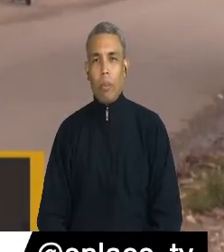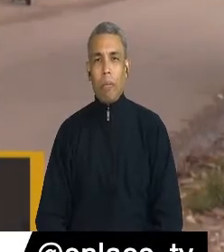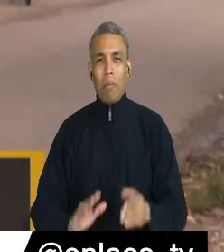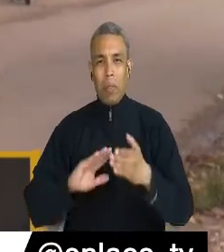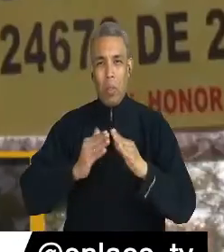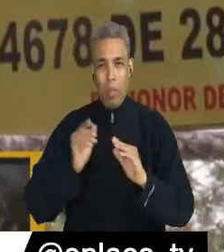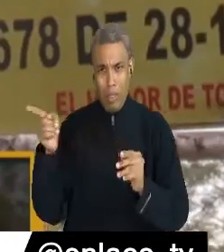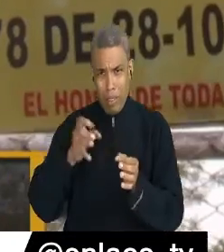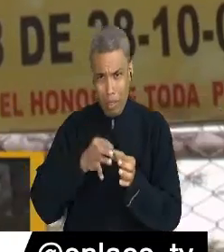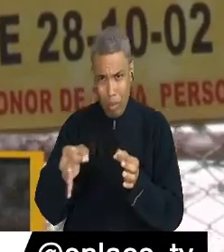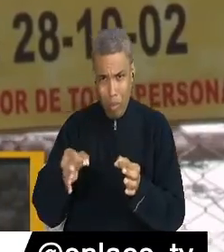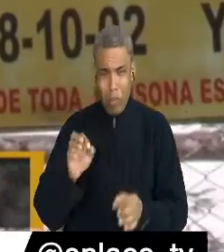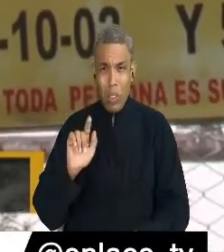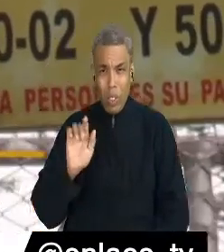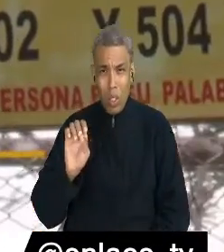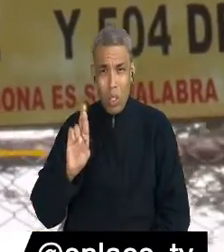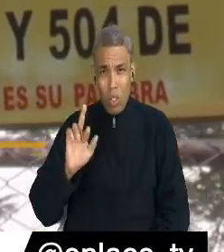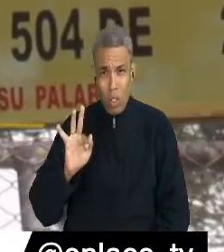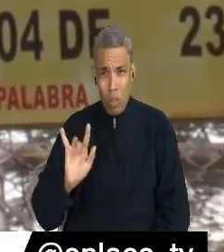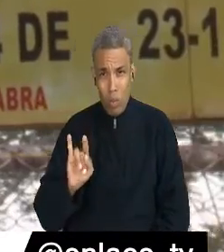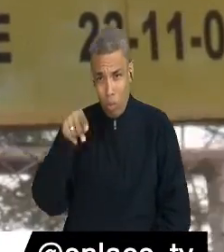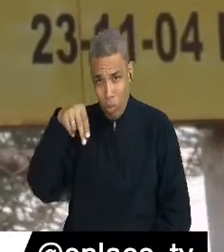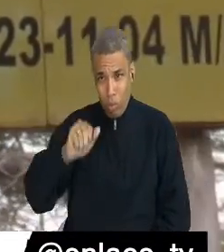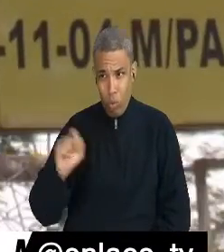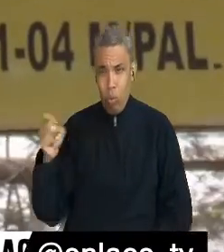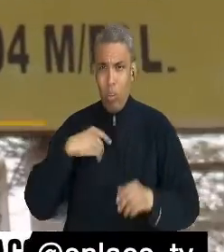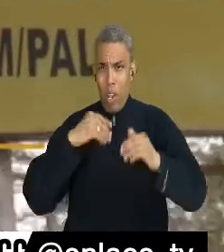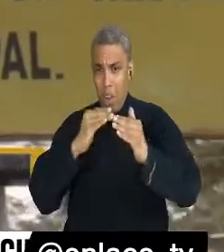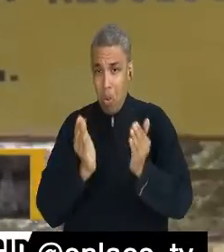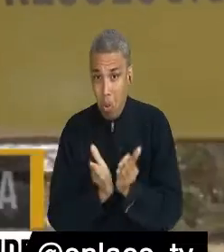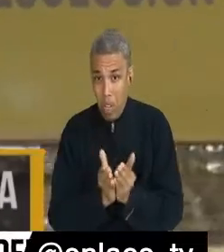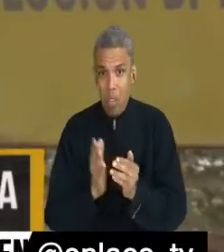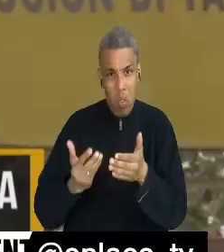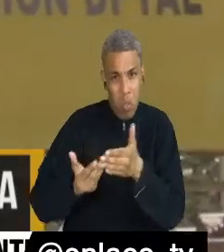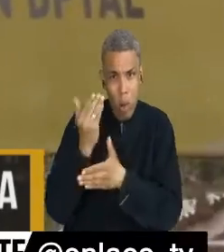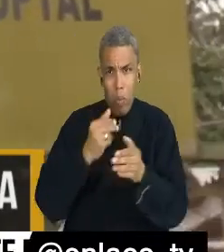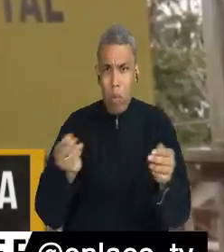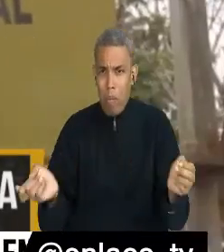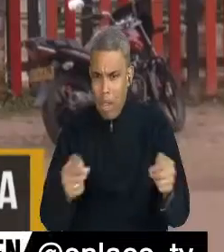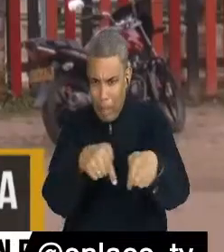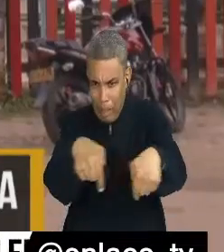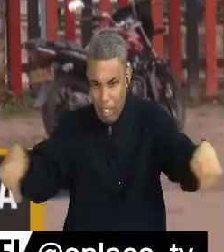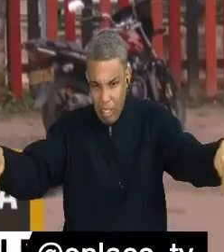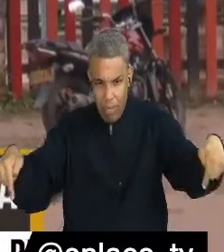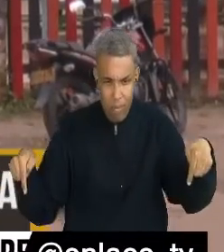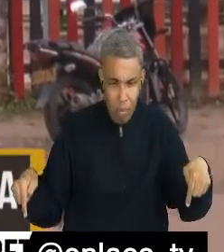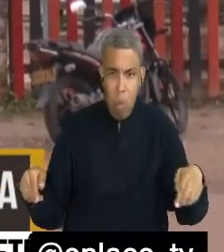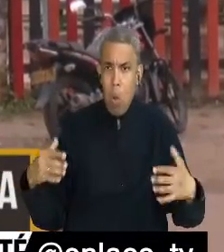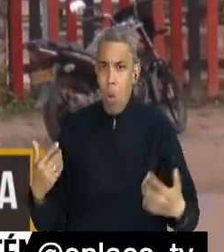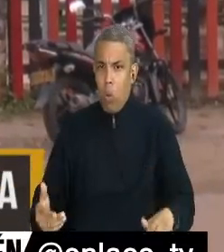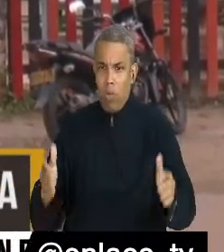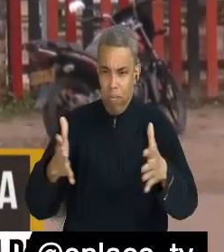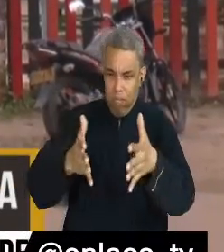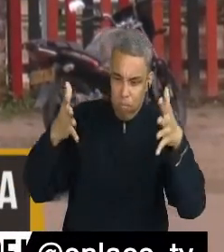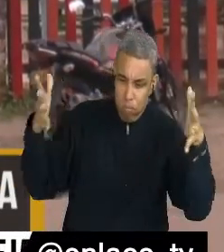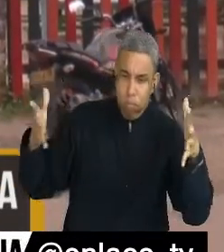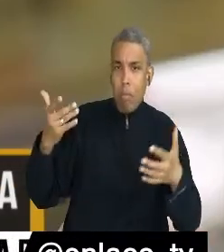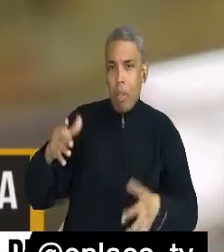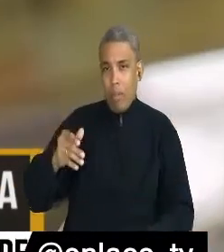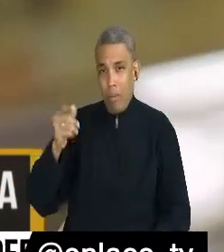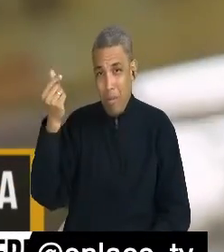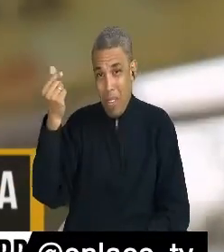iniciará la ejecución del contrato para la construcción de las nuevas instalaciones del colegio agropecuario la fortuna proyecto que tiene una inversión de 7